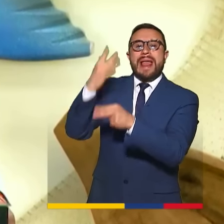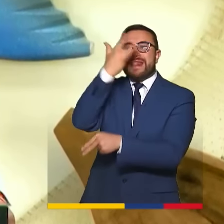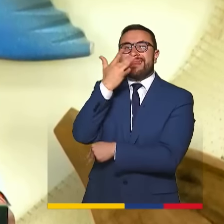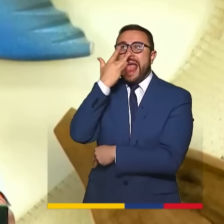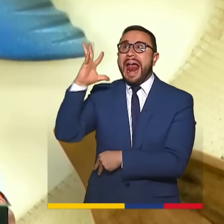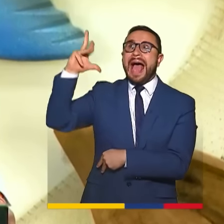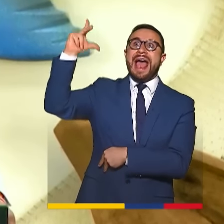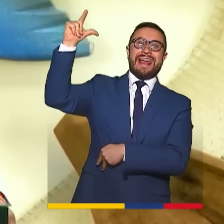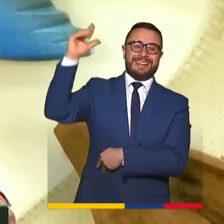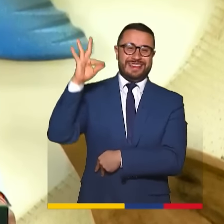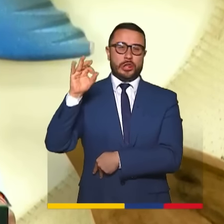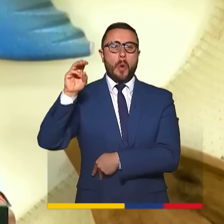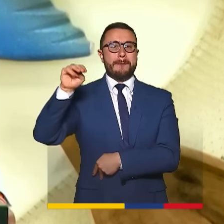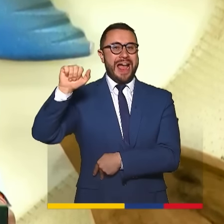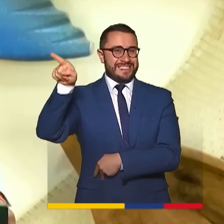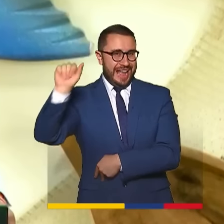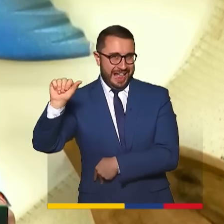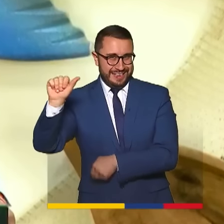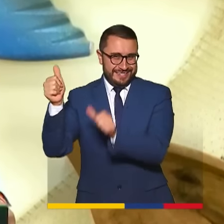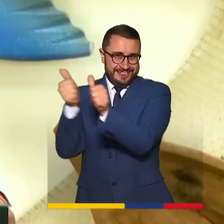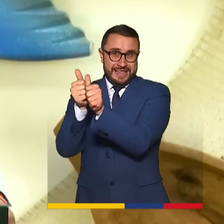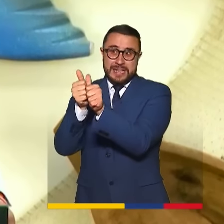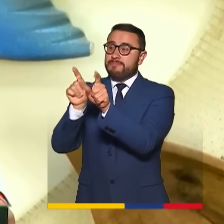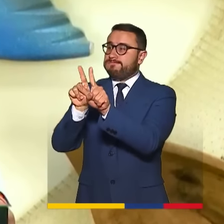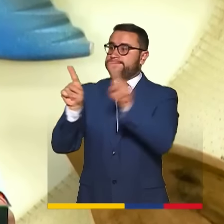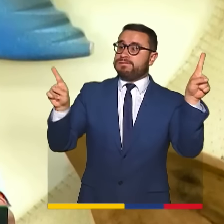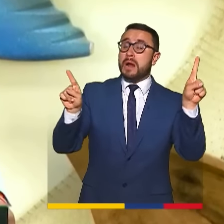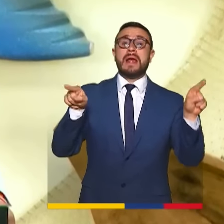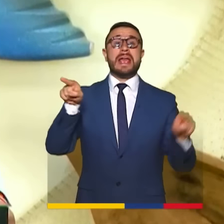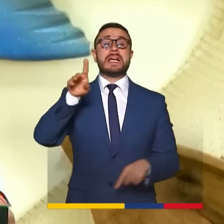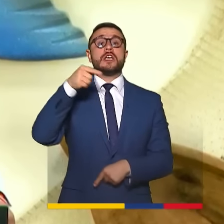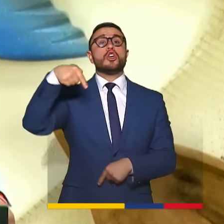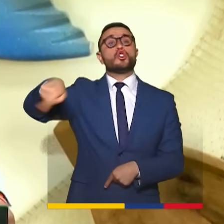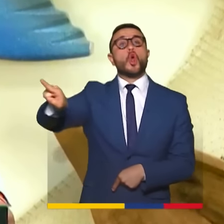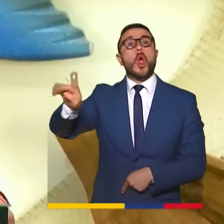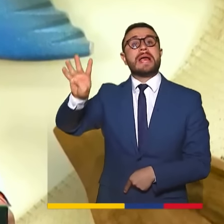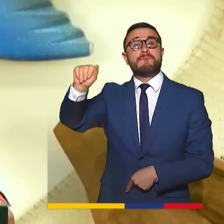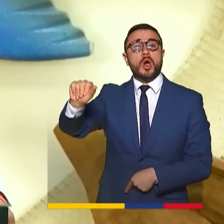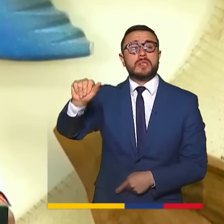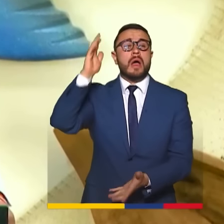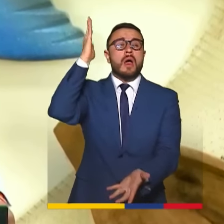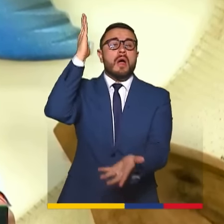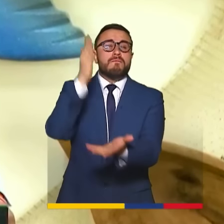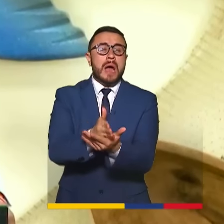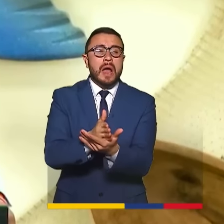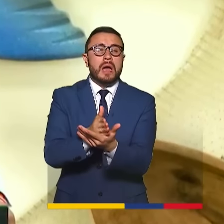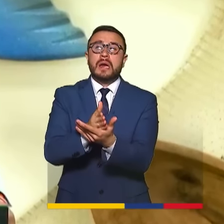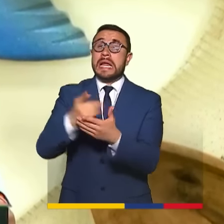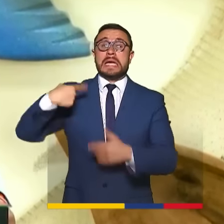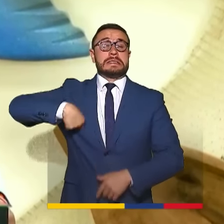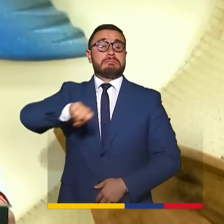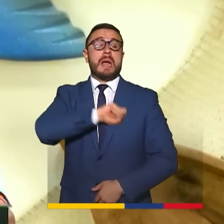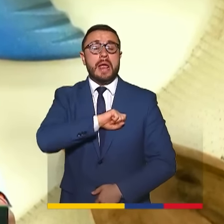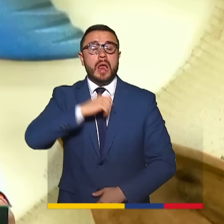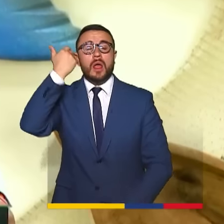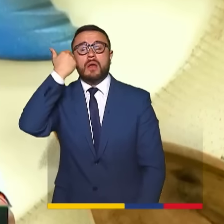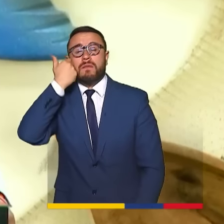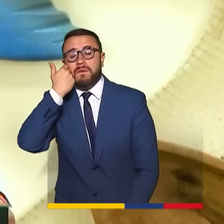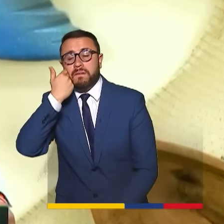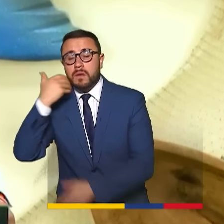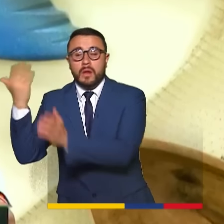de su amor que había enterrado definitivamente porque no había sobrevivido desde la España